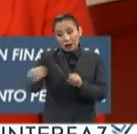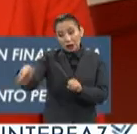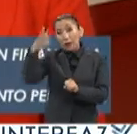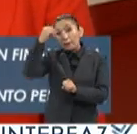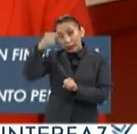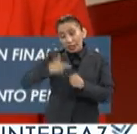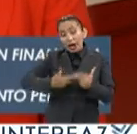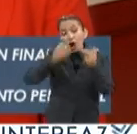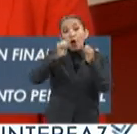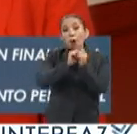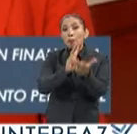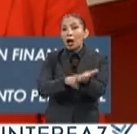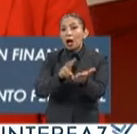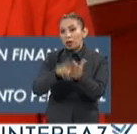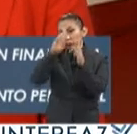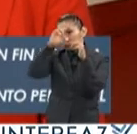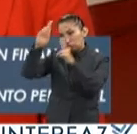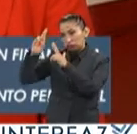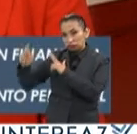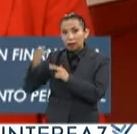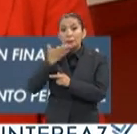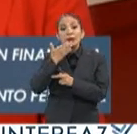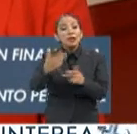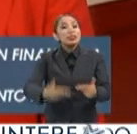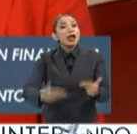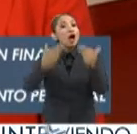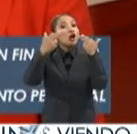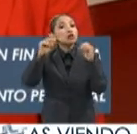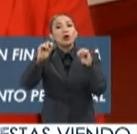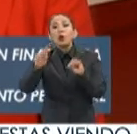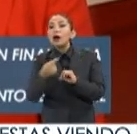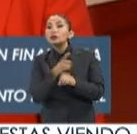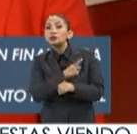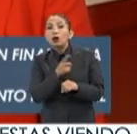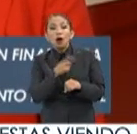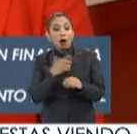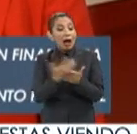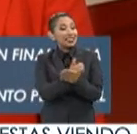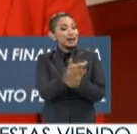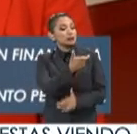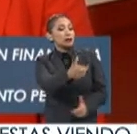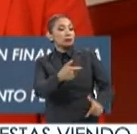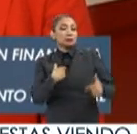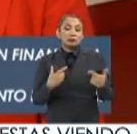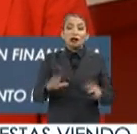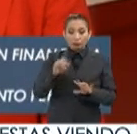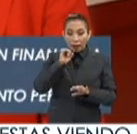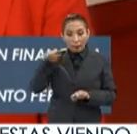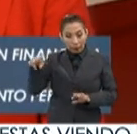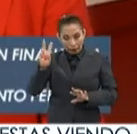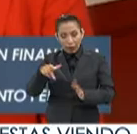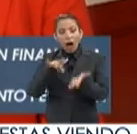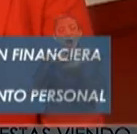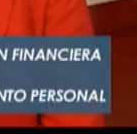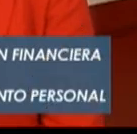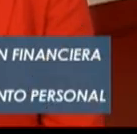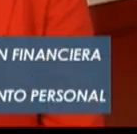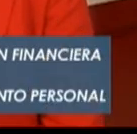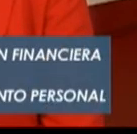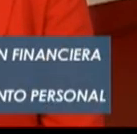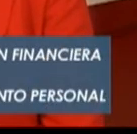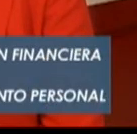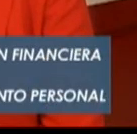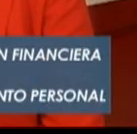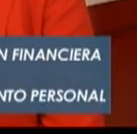que aprendan a emprender con valores. Que sepan que los buenos negocios no son solamente los que te dan dinero, son los que realmente te permiten hacer algo